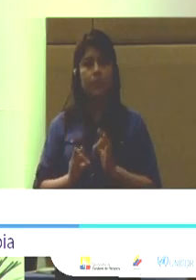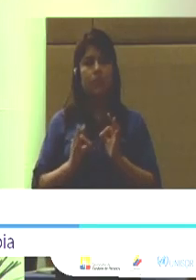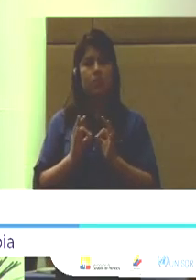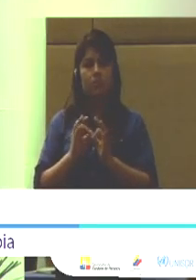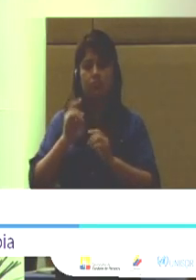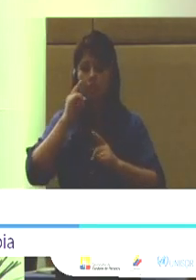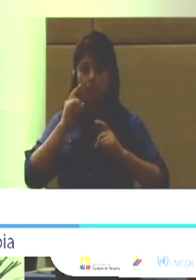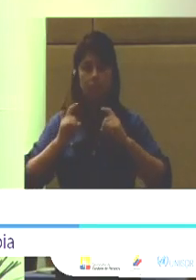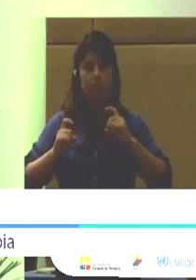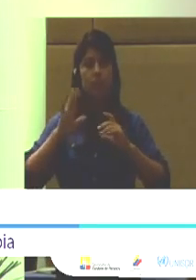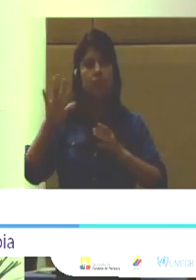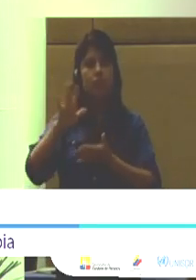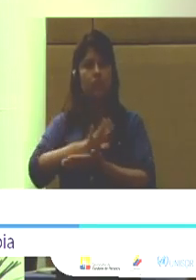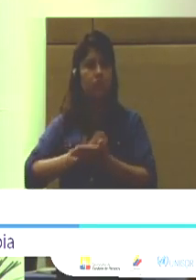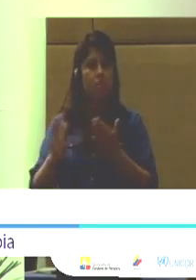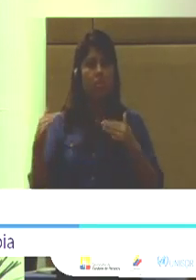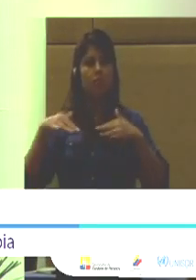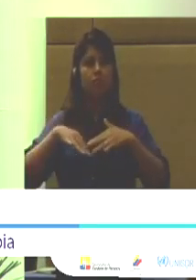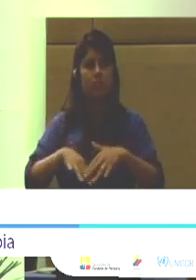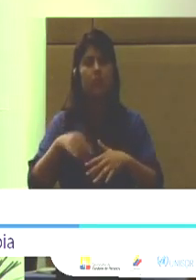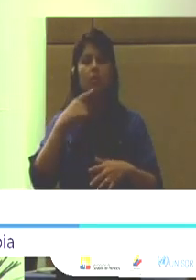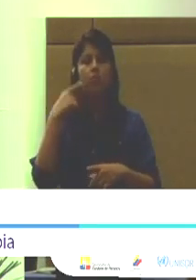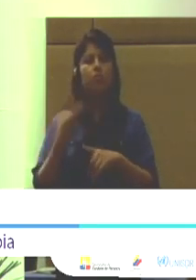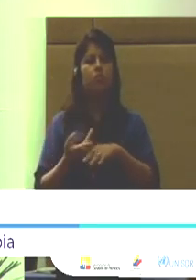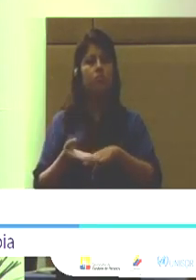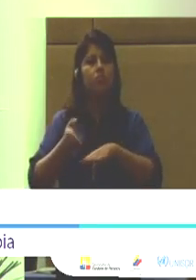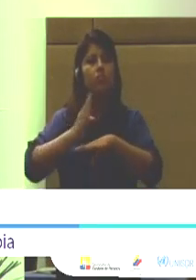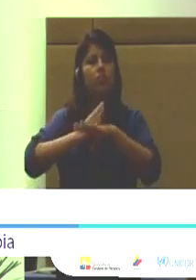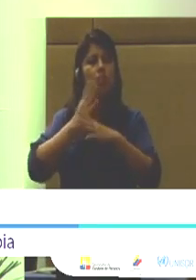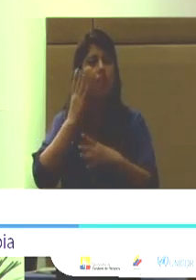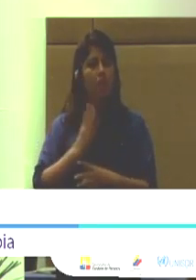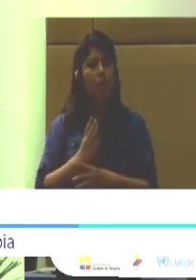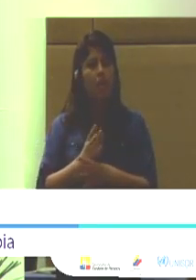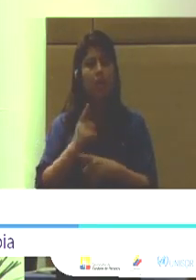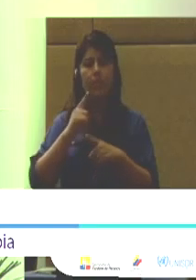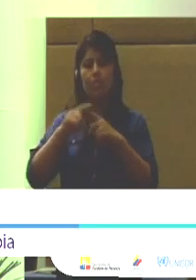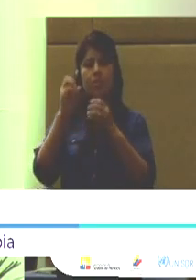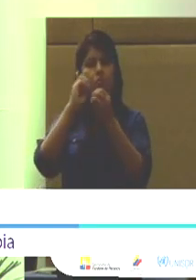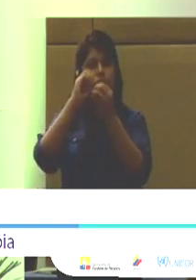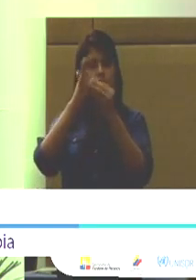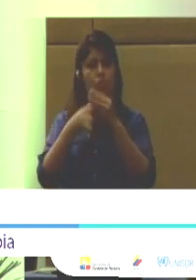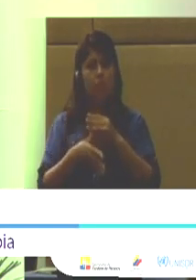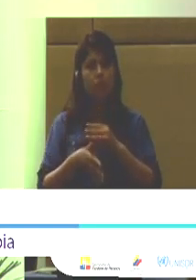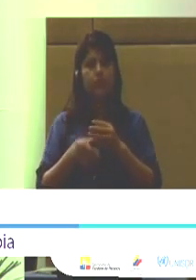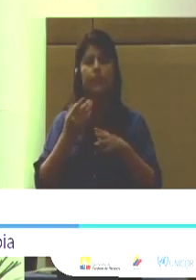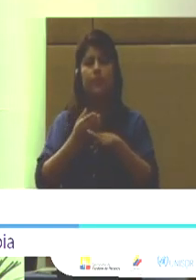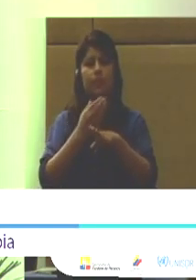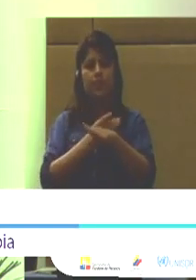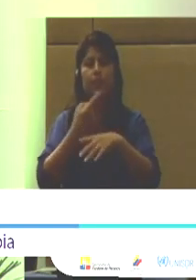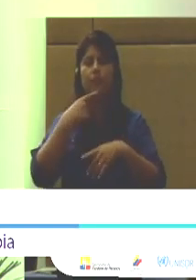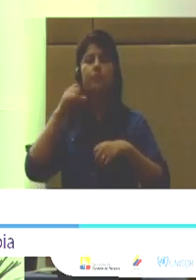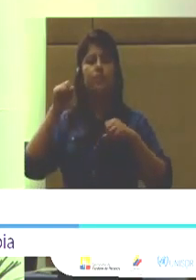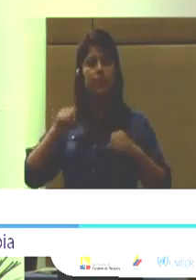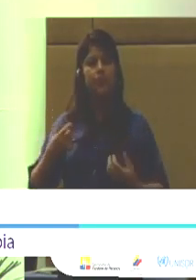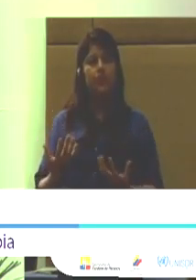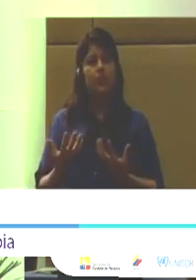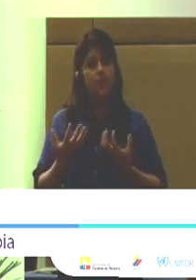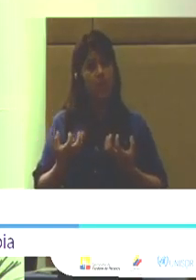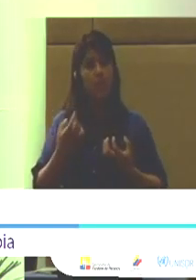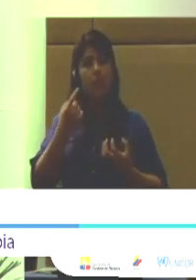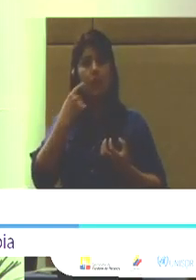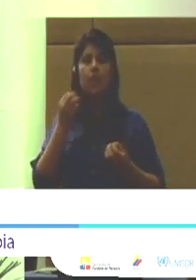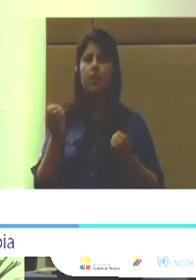inventarios de desastres, en donde nos hablan, como ya les decía, de esos números. Ahora lo que nosotros deseamos es algo